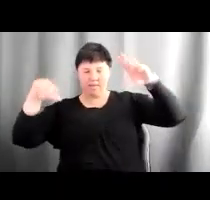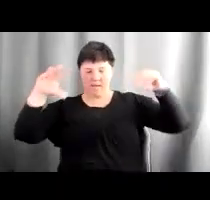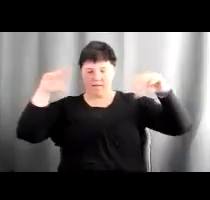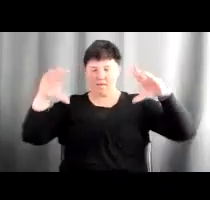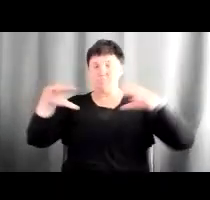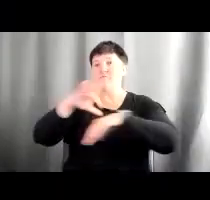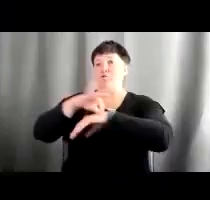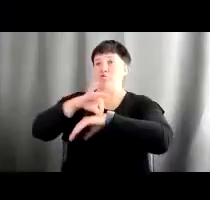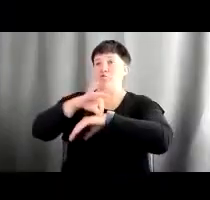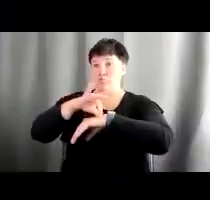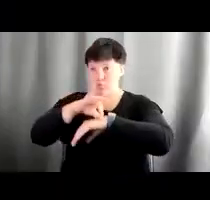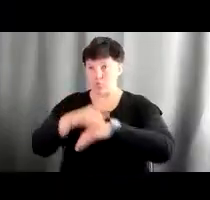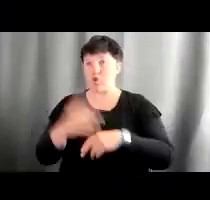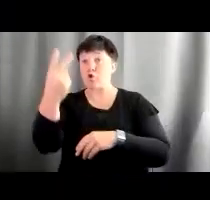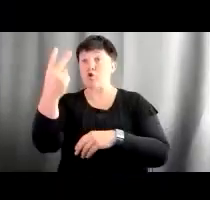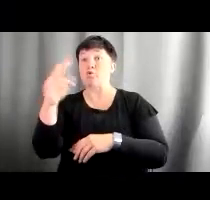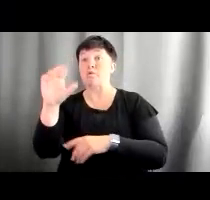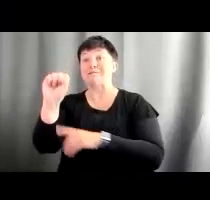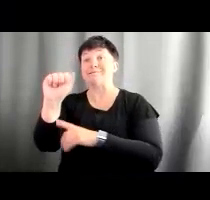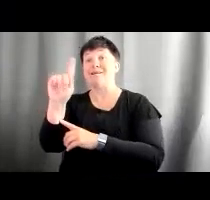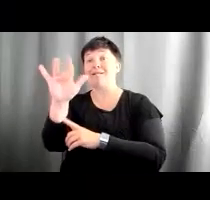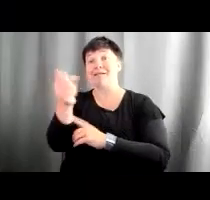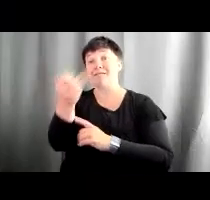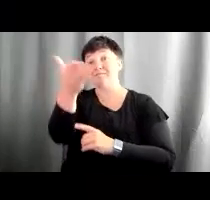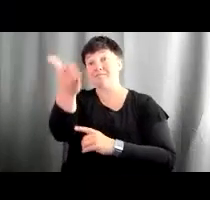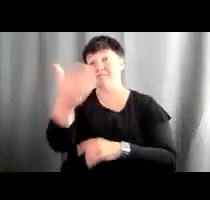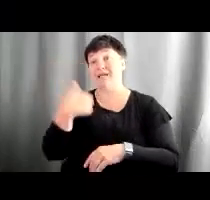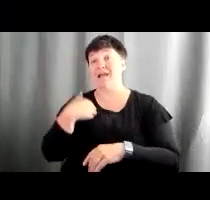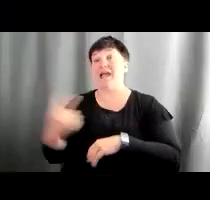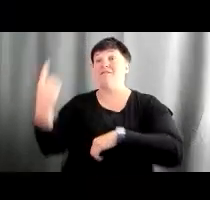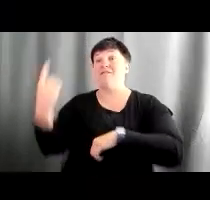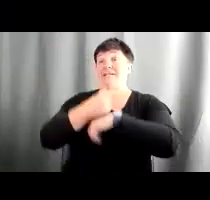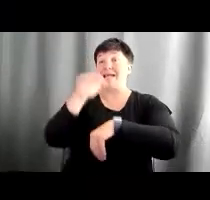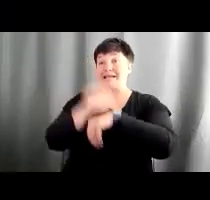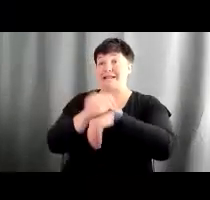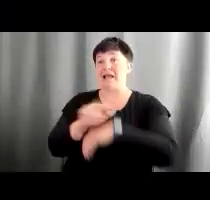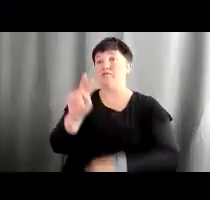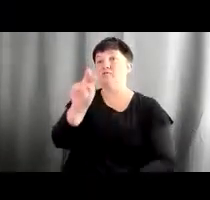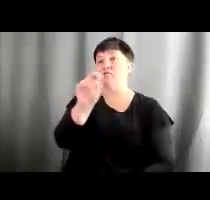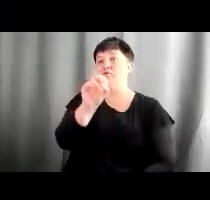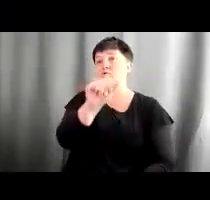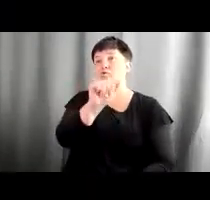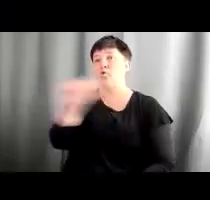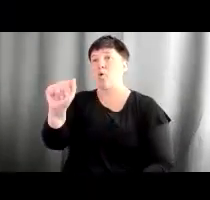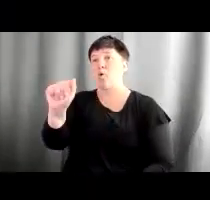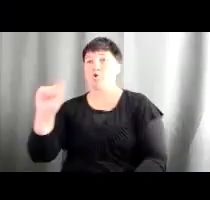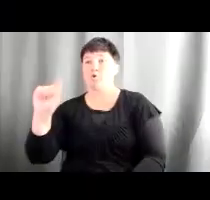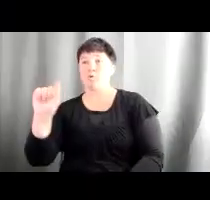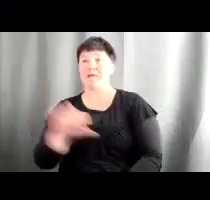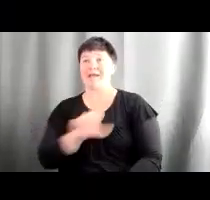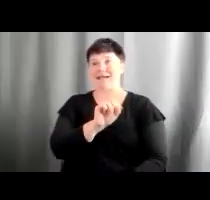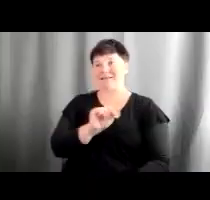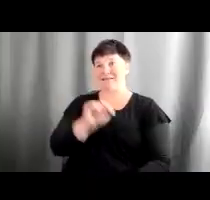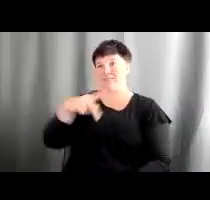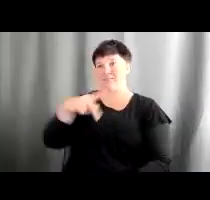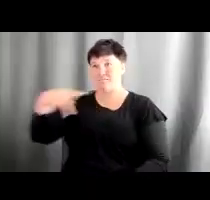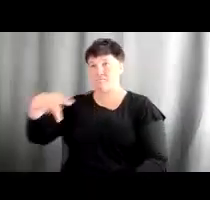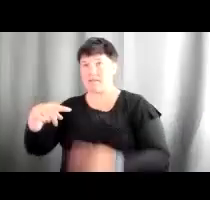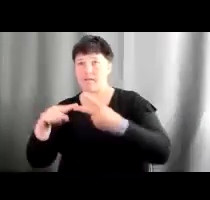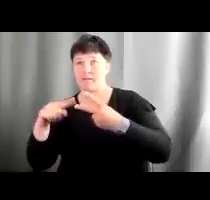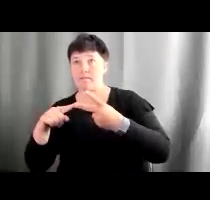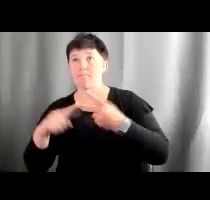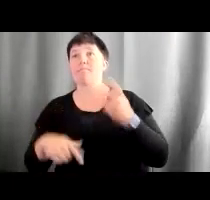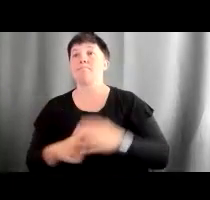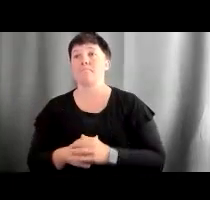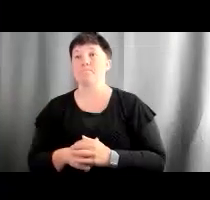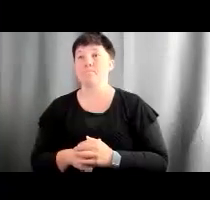la banda día-noche, que son el NOAA-20 y el de la Asociación Nacional de Órbita Polar de Suomi,